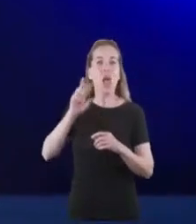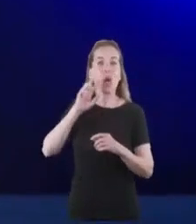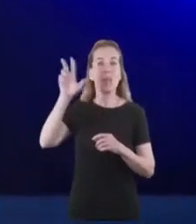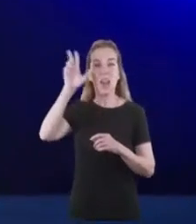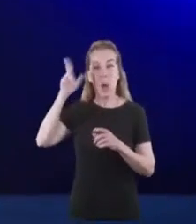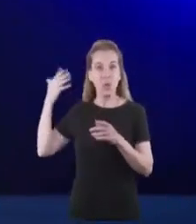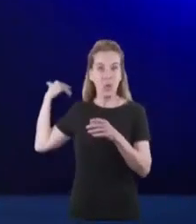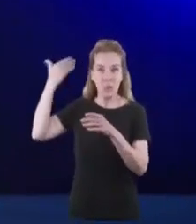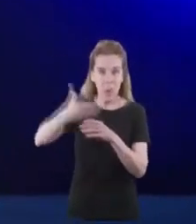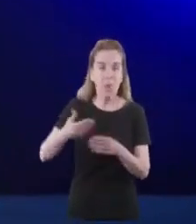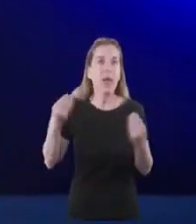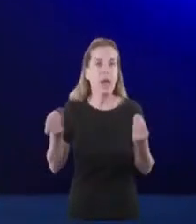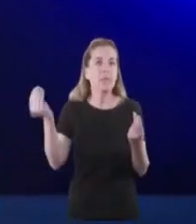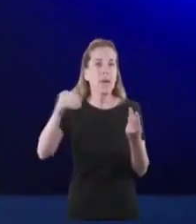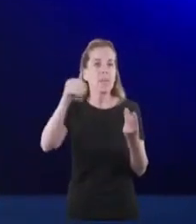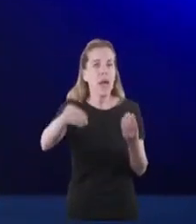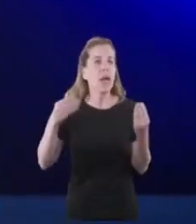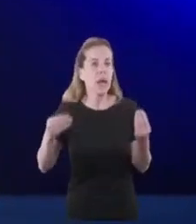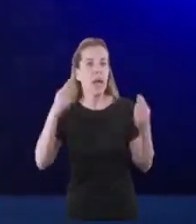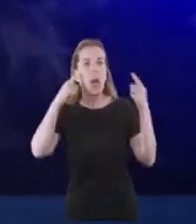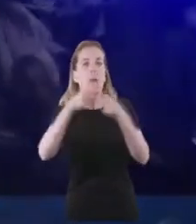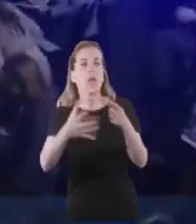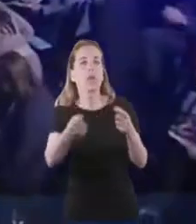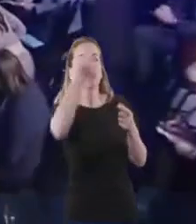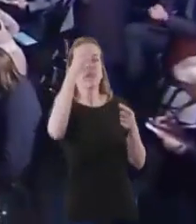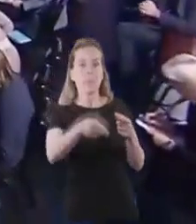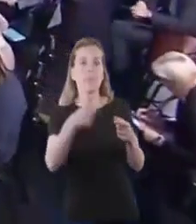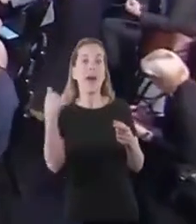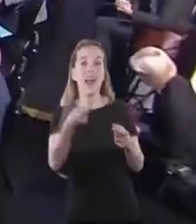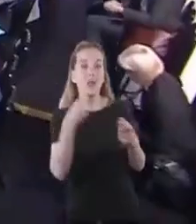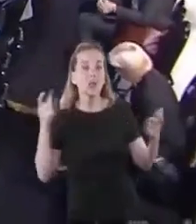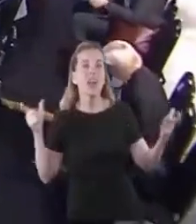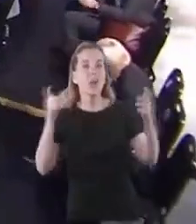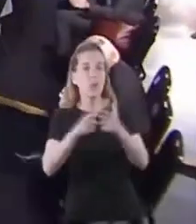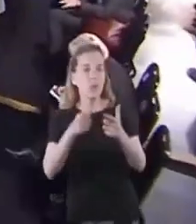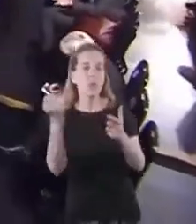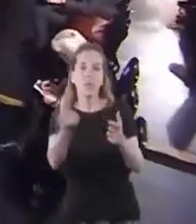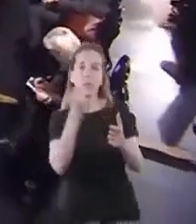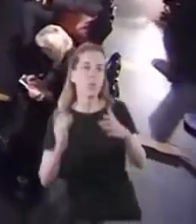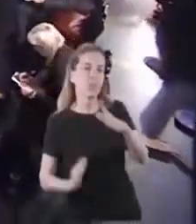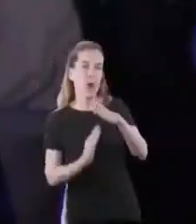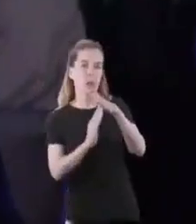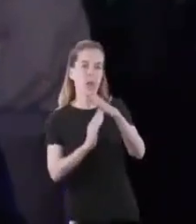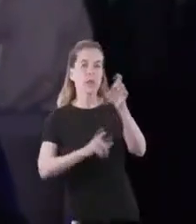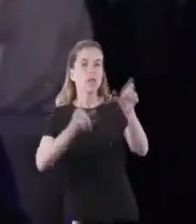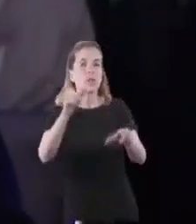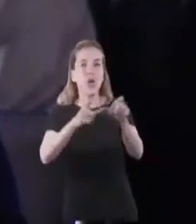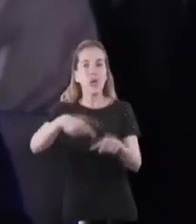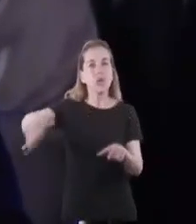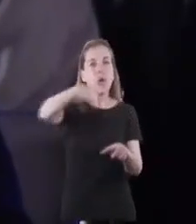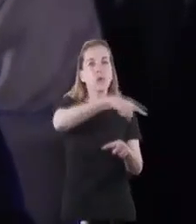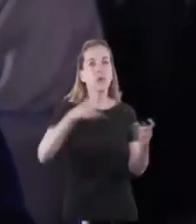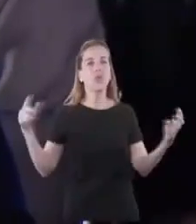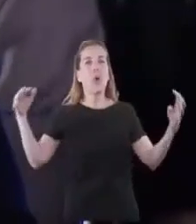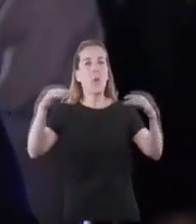agregó nuevos desafíos. Para nosotros es central contar con todas y todos ustedes y con el presidente